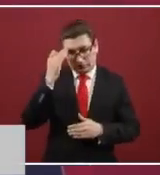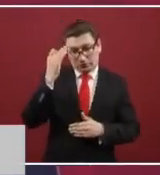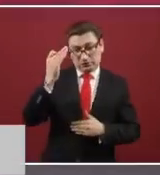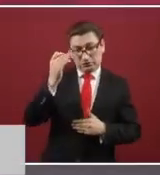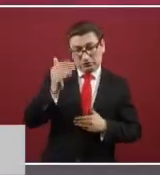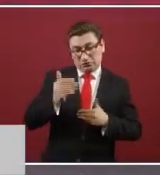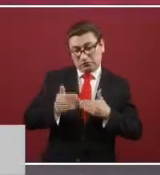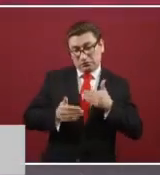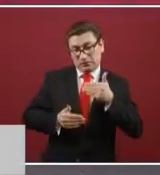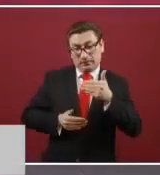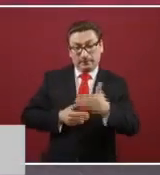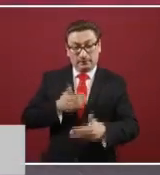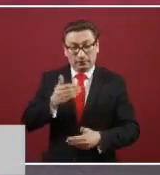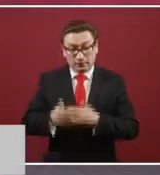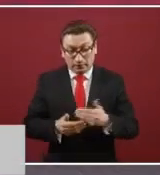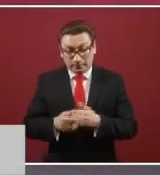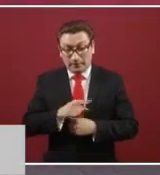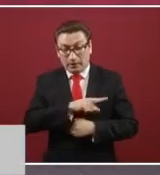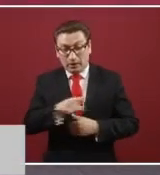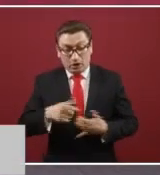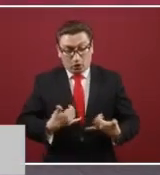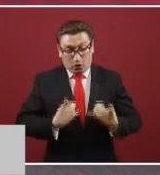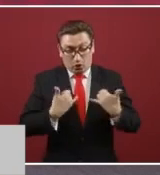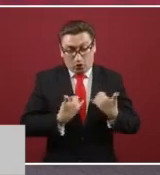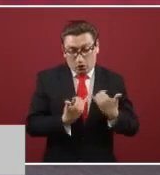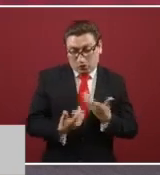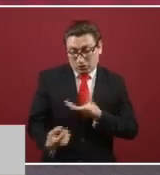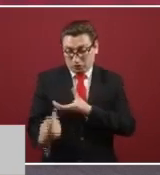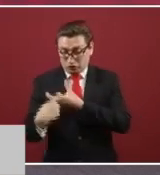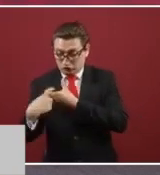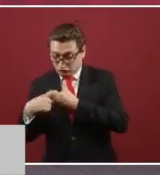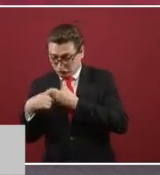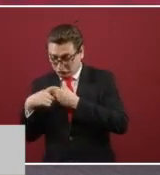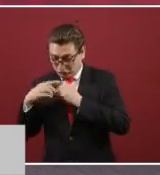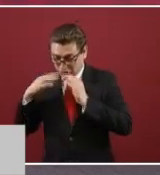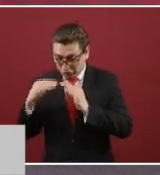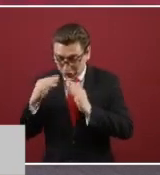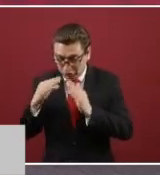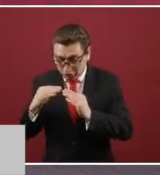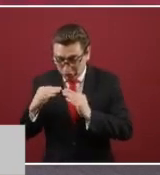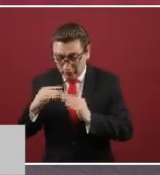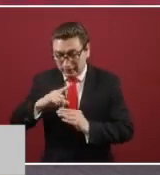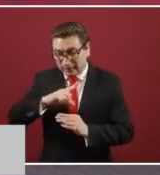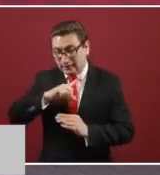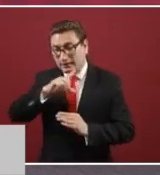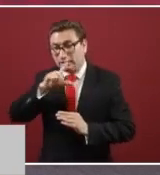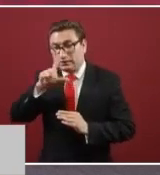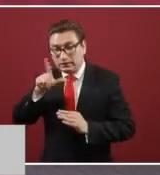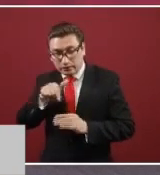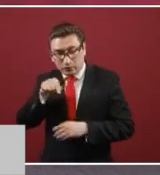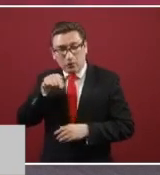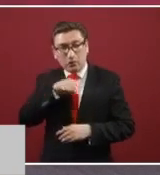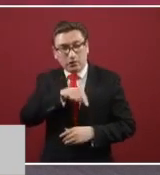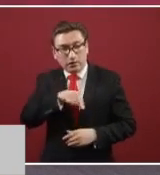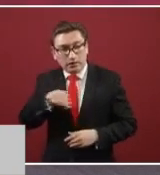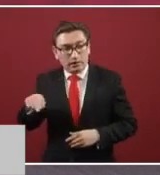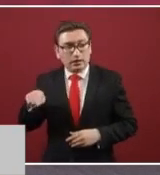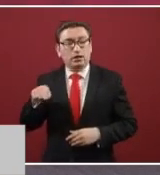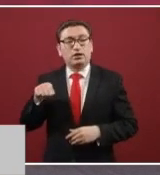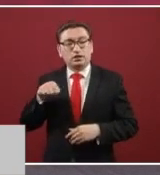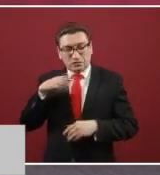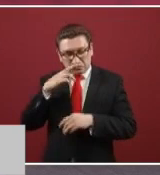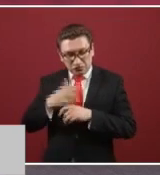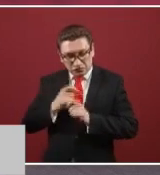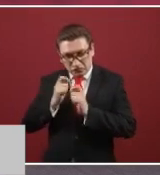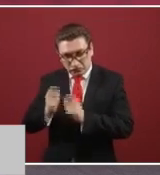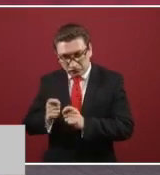México es un país extraordinario, fácil de dominar porque basta con controlar un solo hombre, el presidente. Tenemos que abandonar la idea de poner